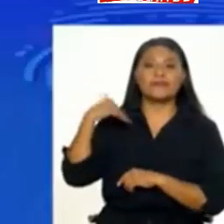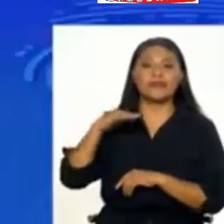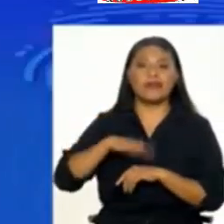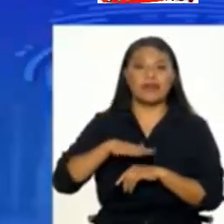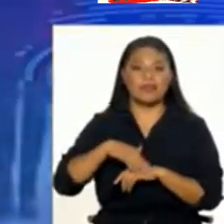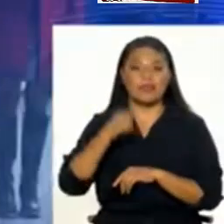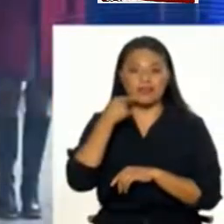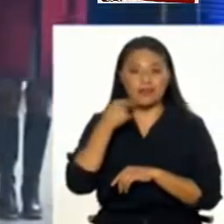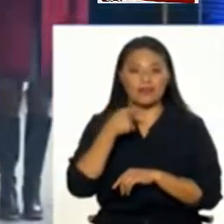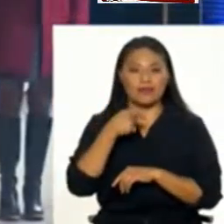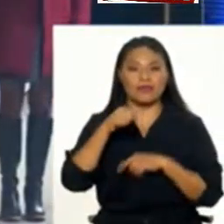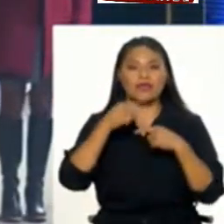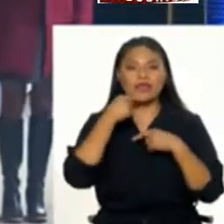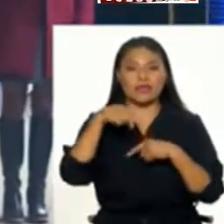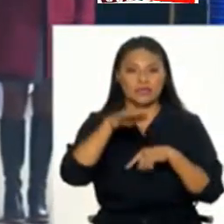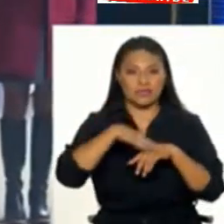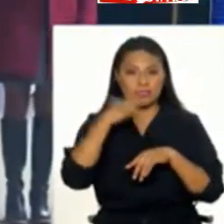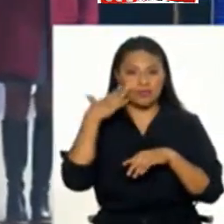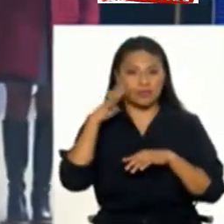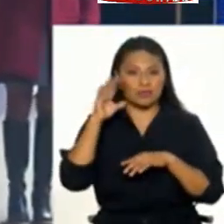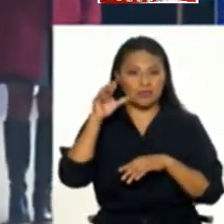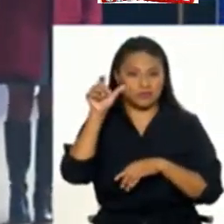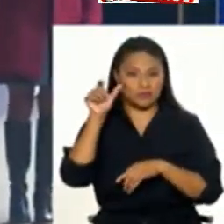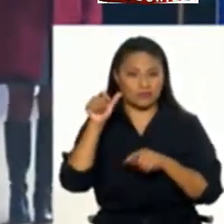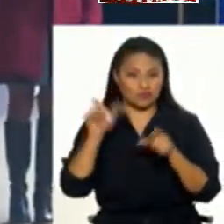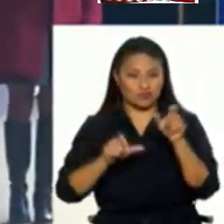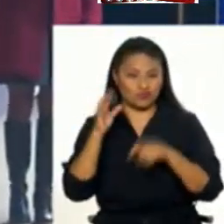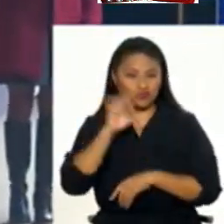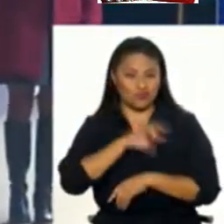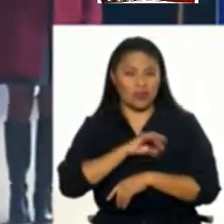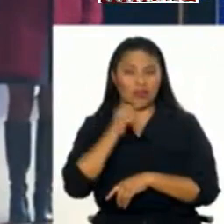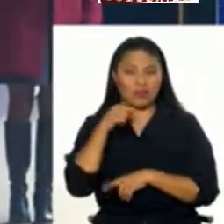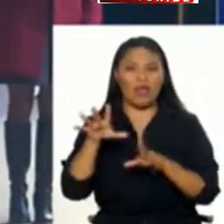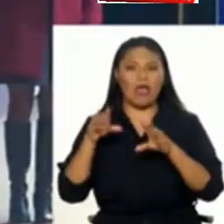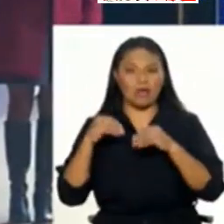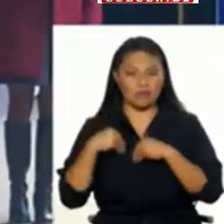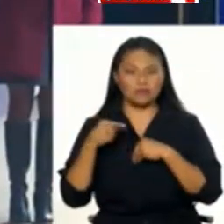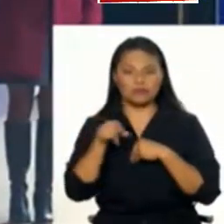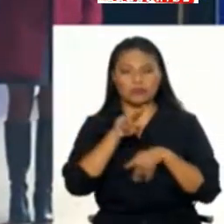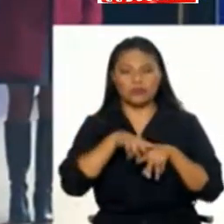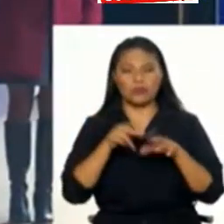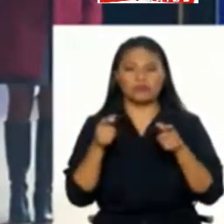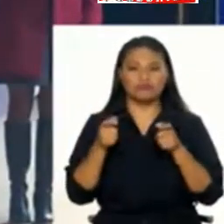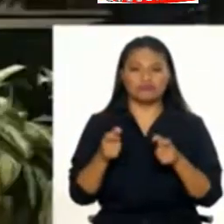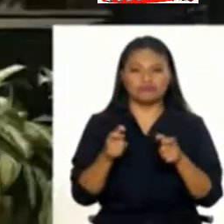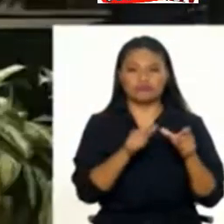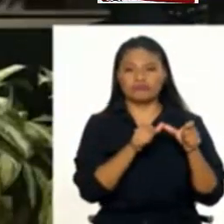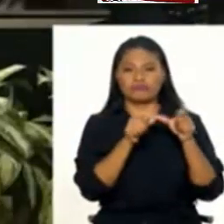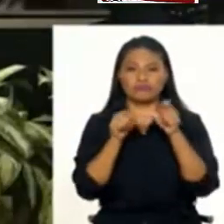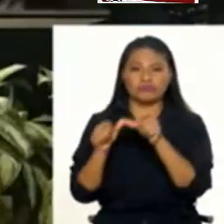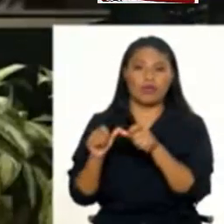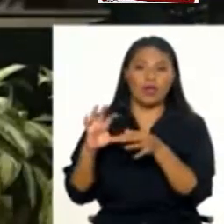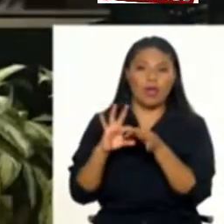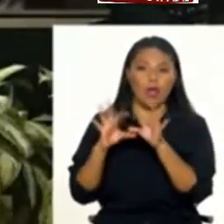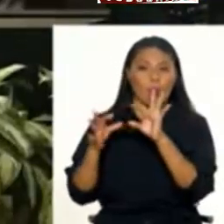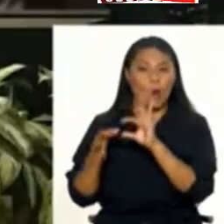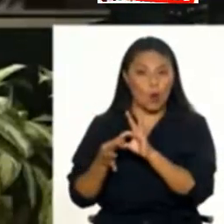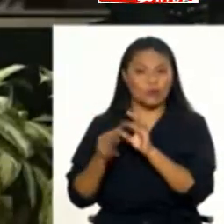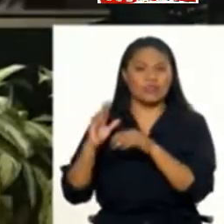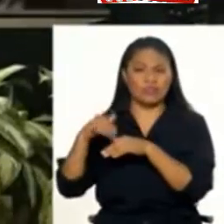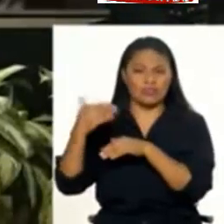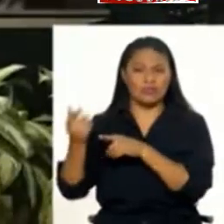presidencia pro tempore, el canciller de Chile, Alberto Van Claveren, señaló que su gobierno la mantendrá de forma transitoria y que